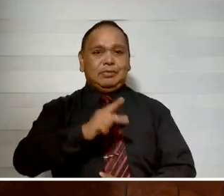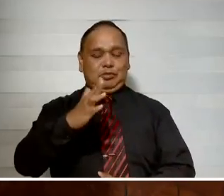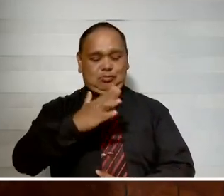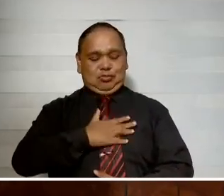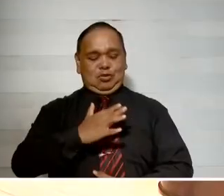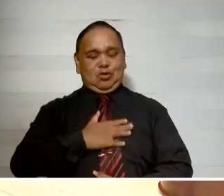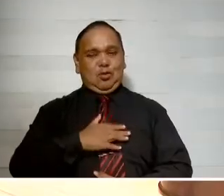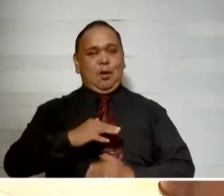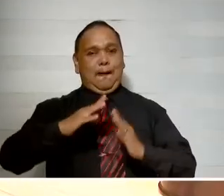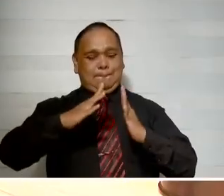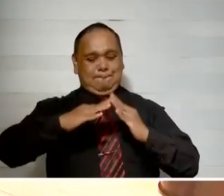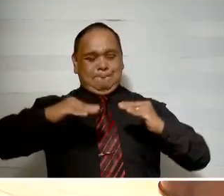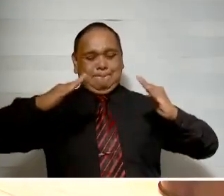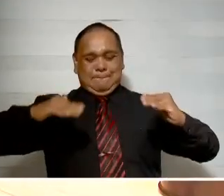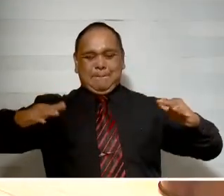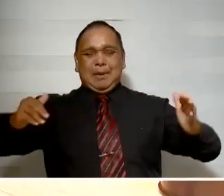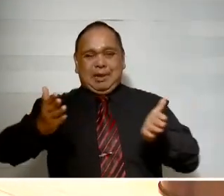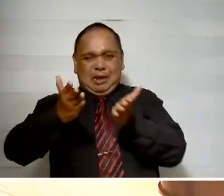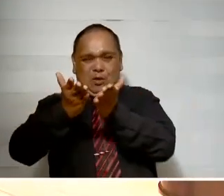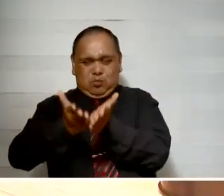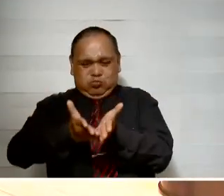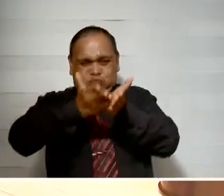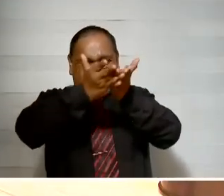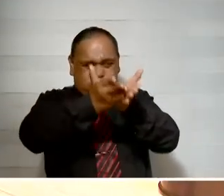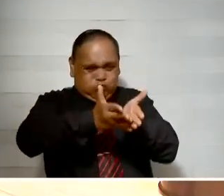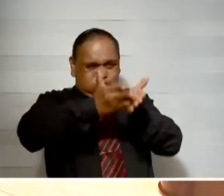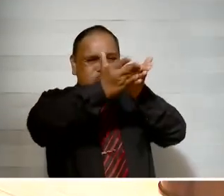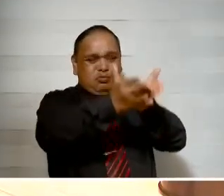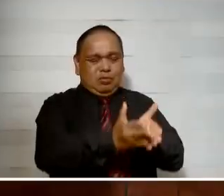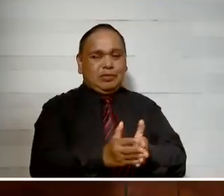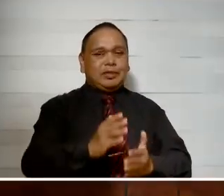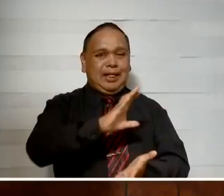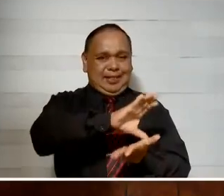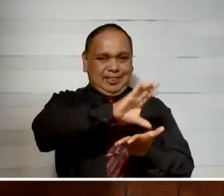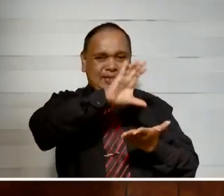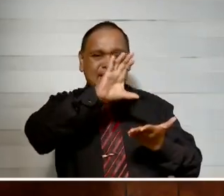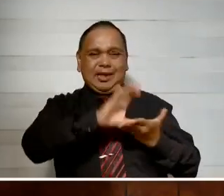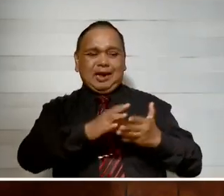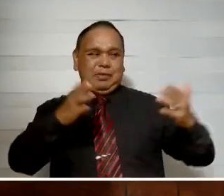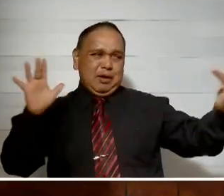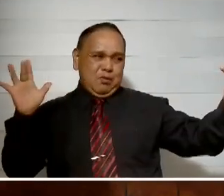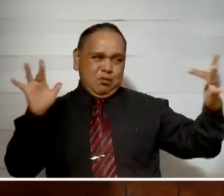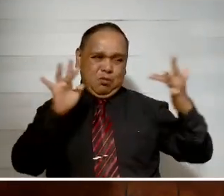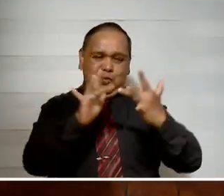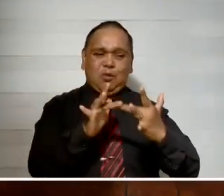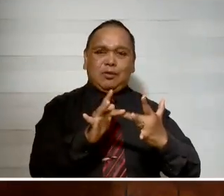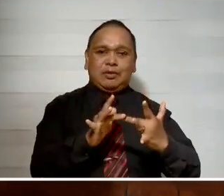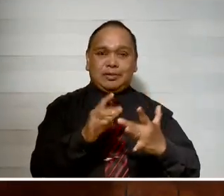por agua, pero se van a volver a comunicar con el Carmen. Así que ese es otro sueño que pronto se va a hacer realidad.